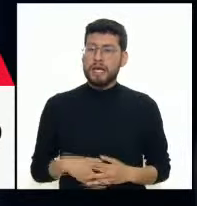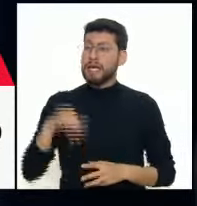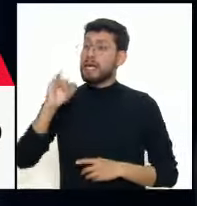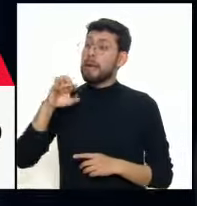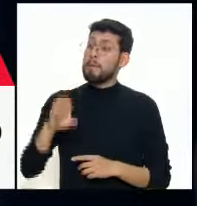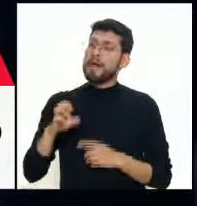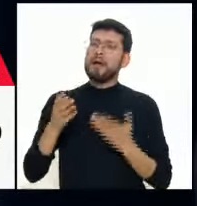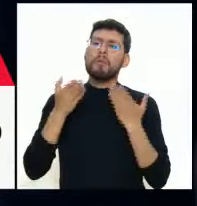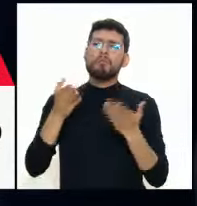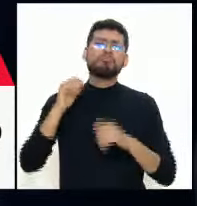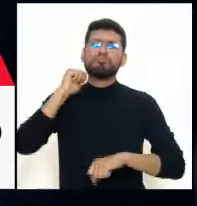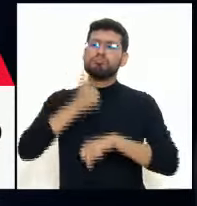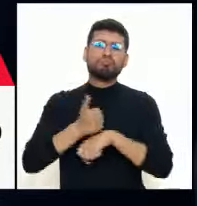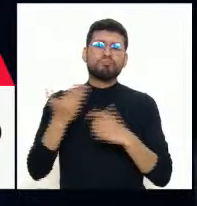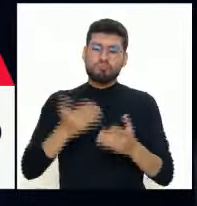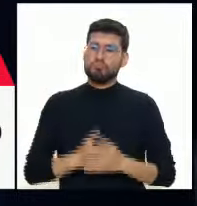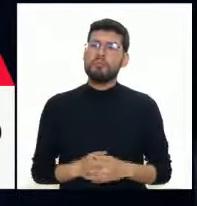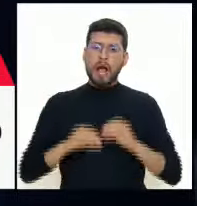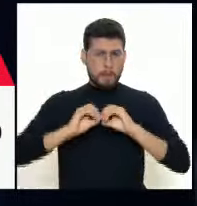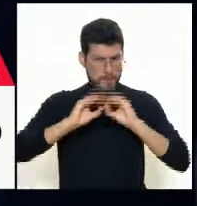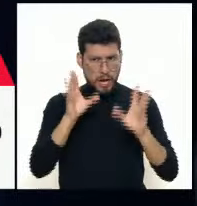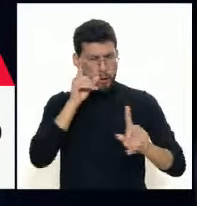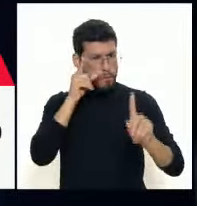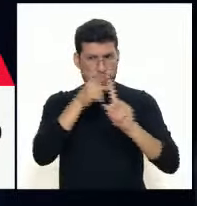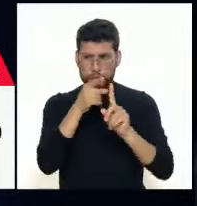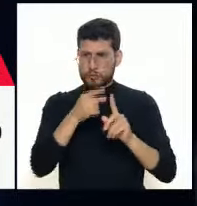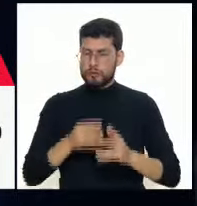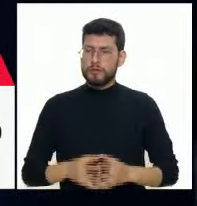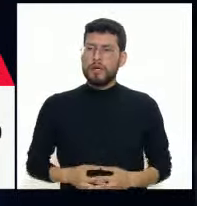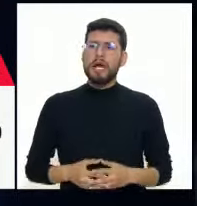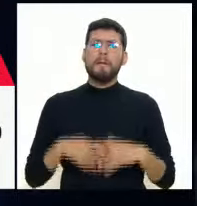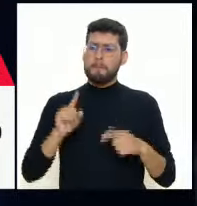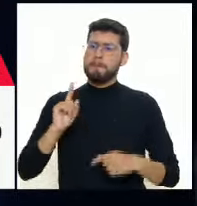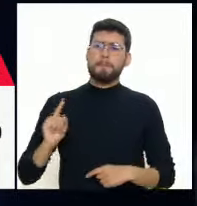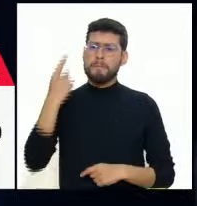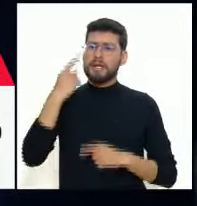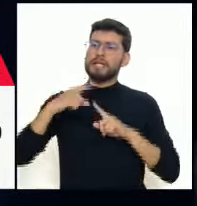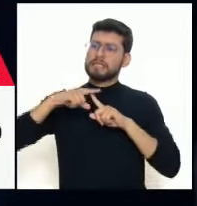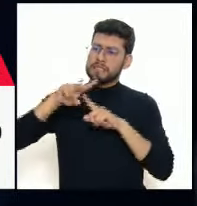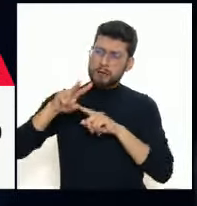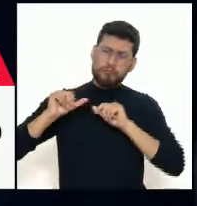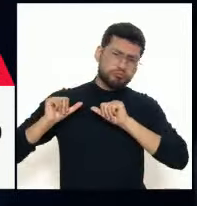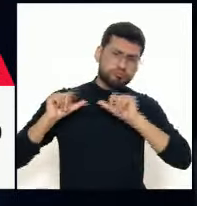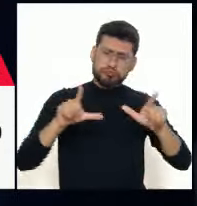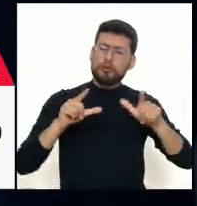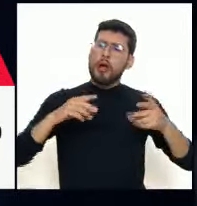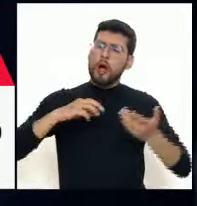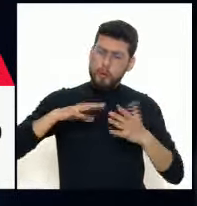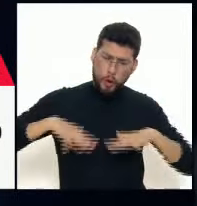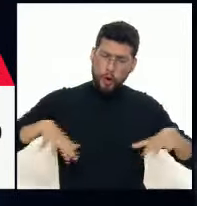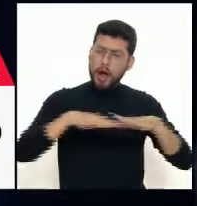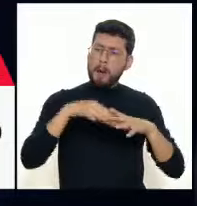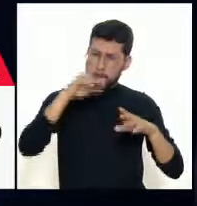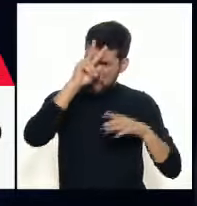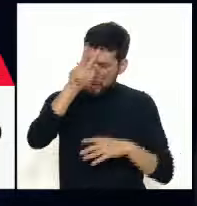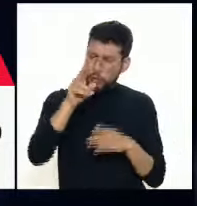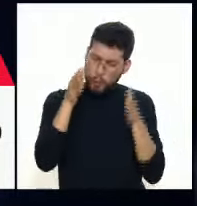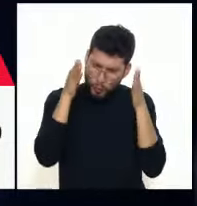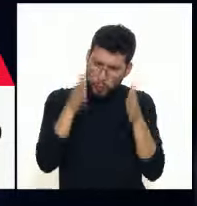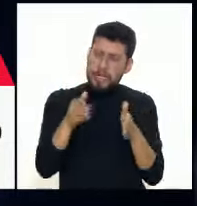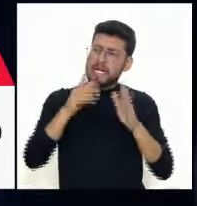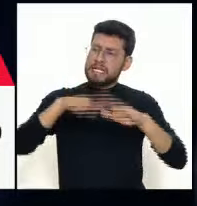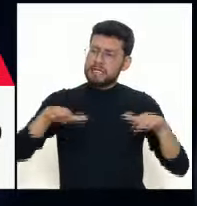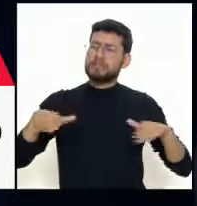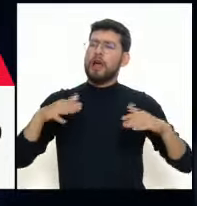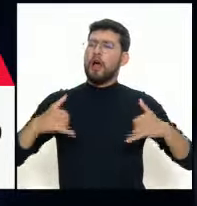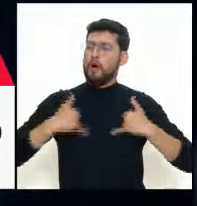IP fue creado con una clara misión: ser el primer medio local con programación exclusiva para la